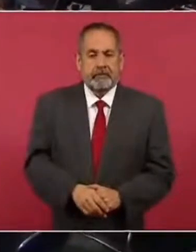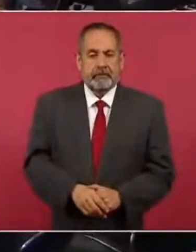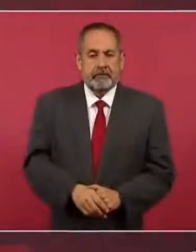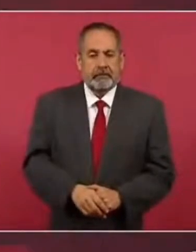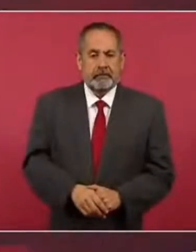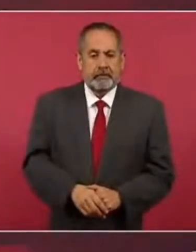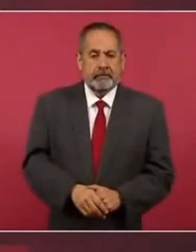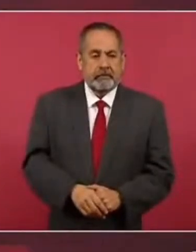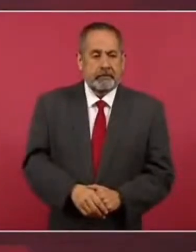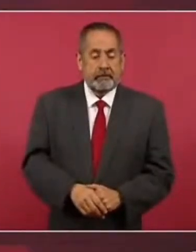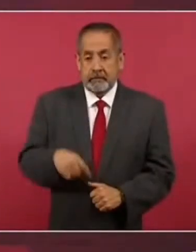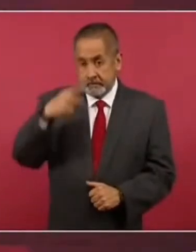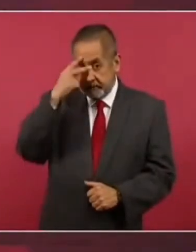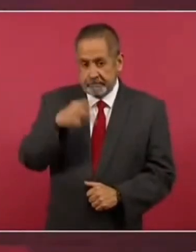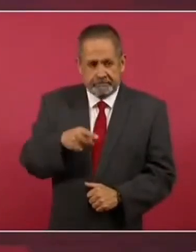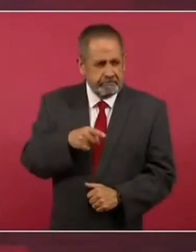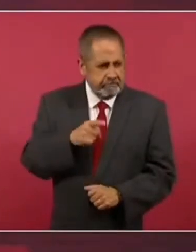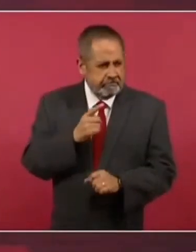No se persigue a nadie,